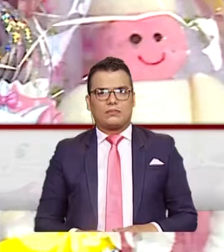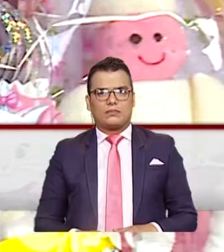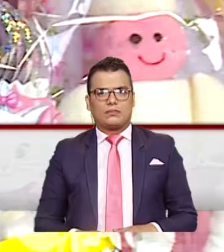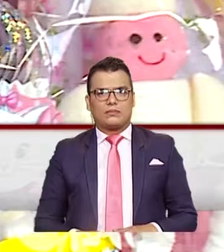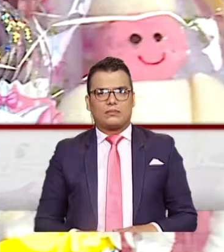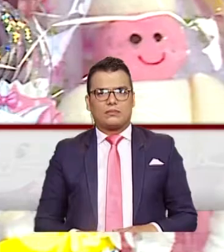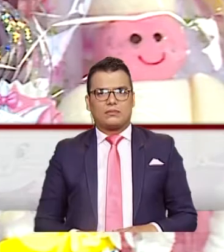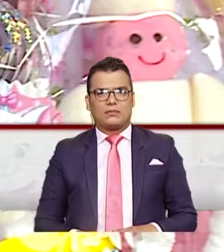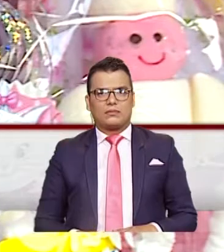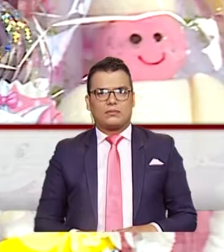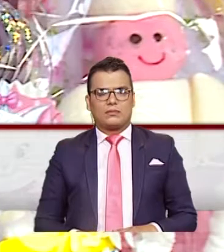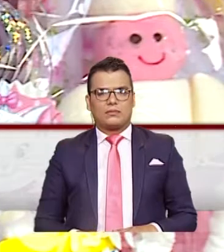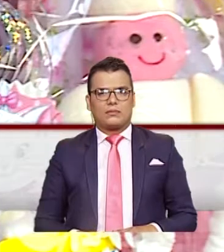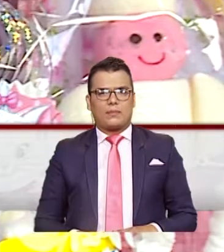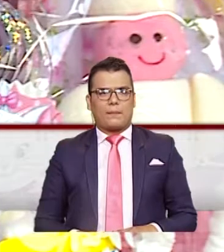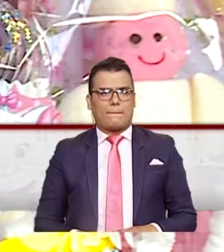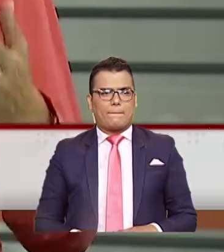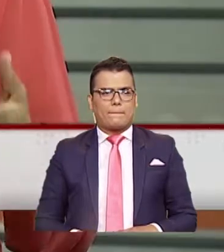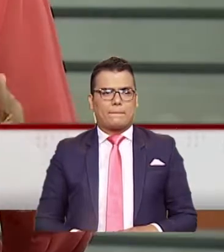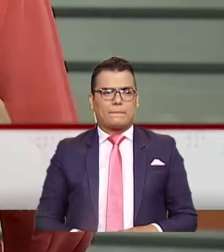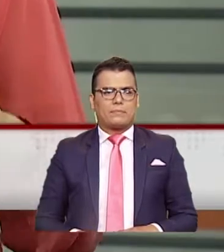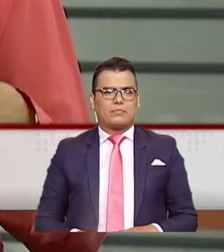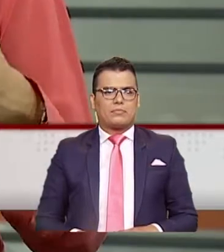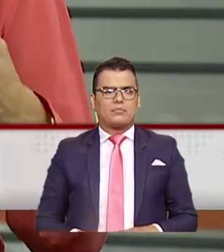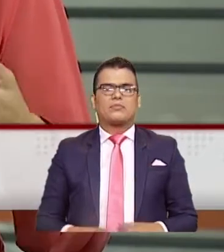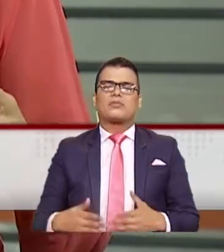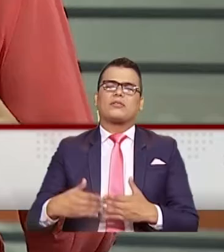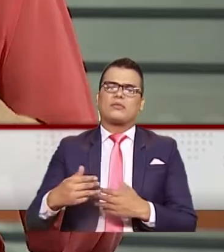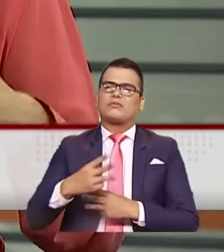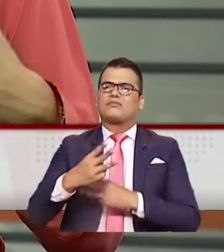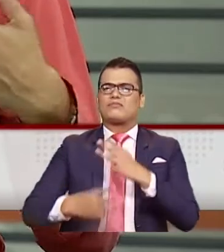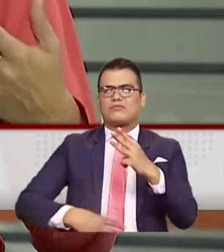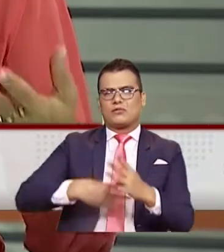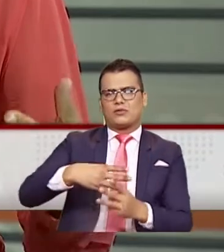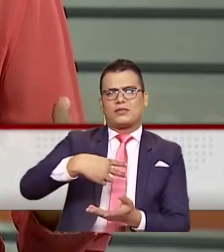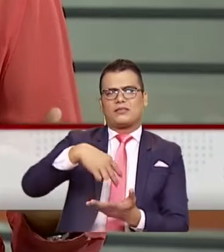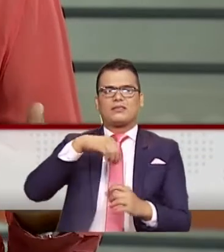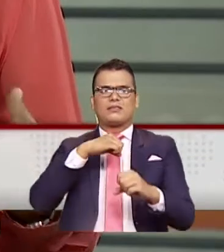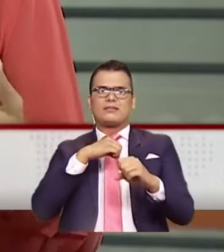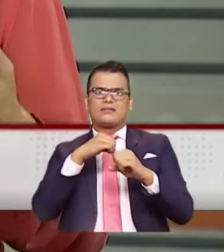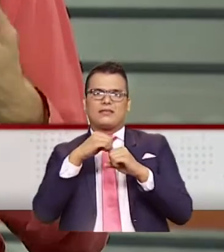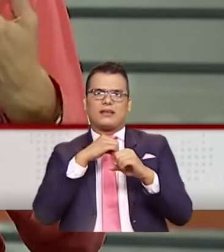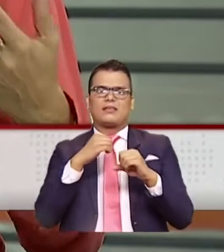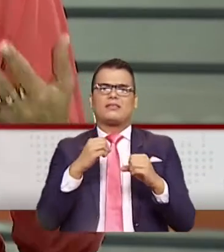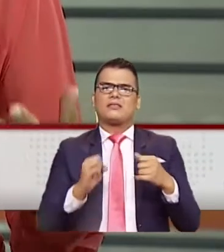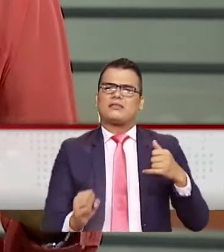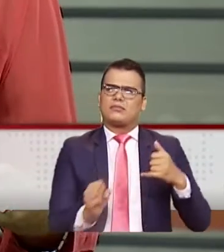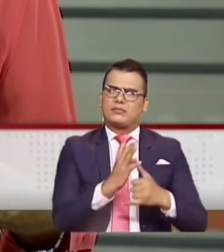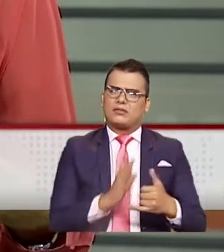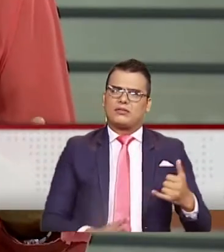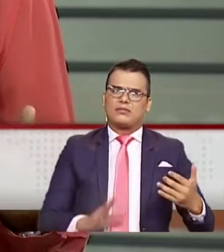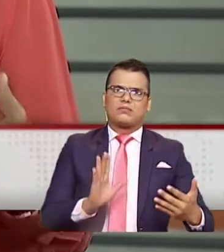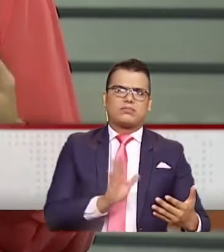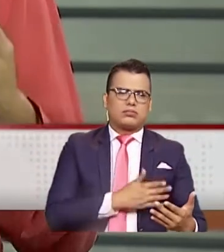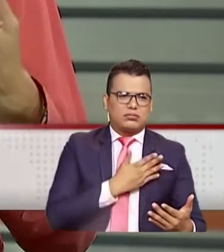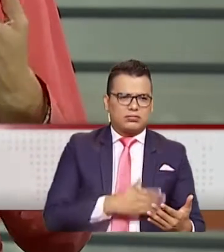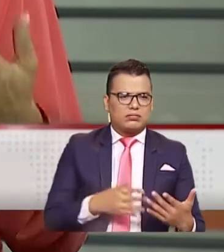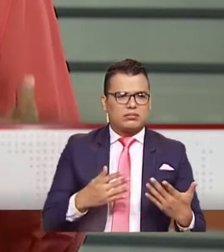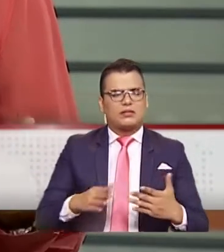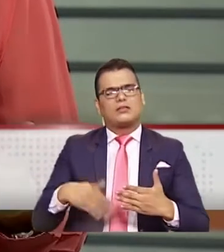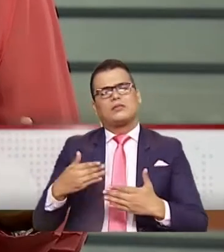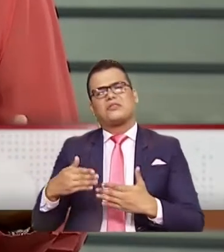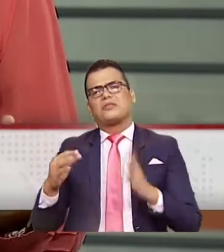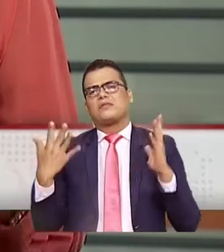temporada después sigue con hallazgos y que con mundial de salsa petronio nos vamos a feria del libro festival de poesía